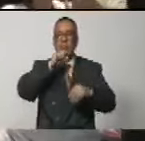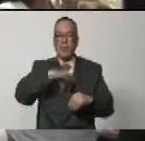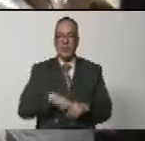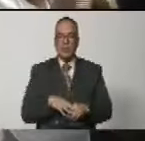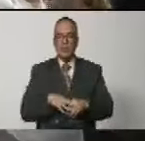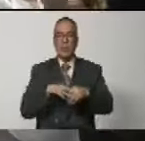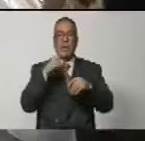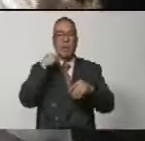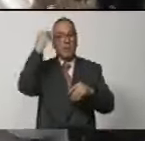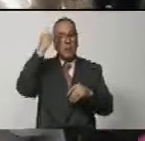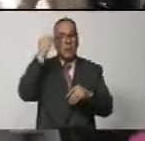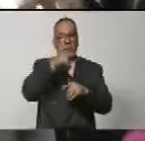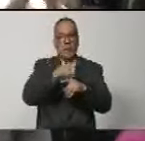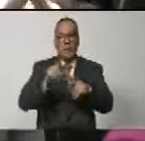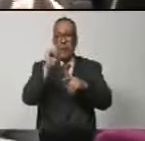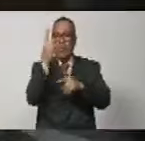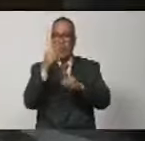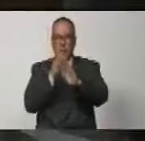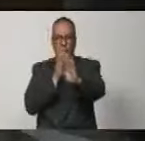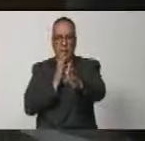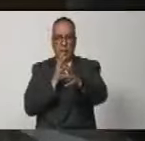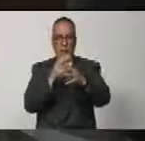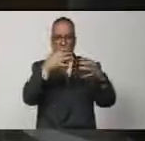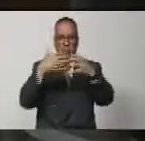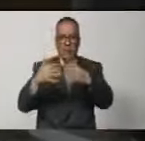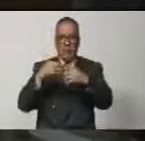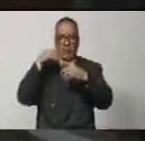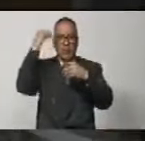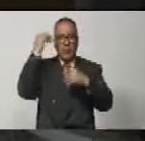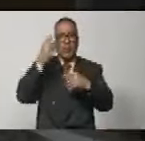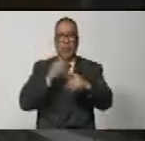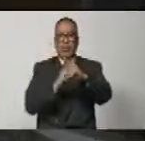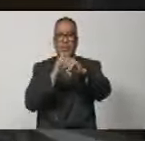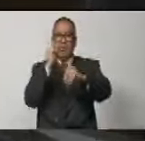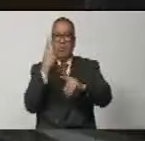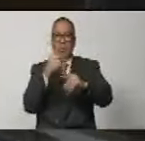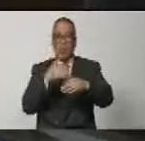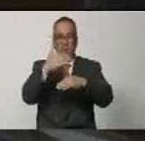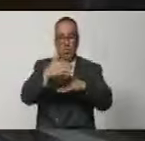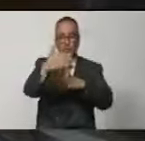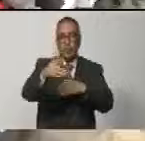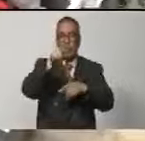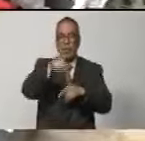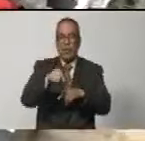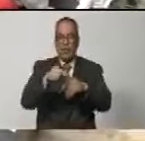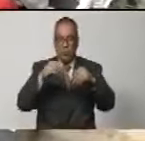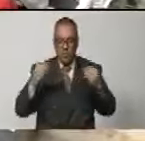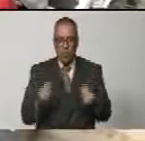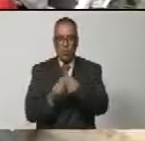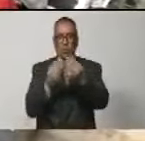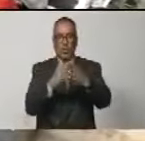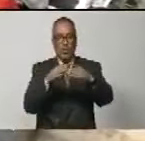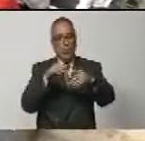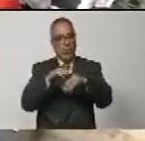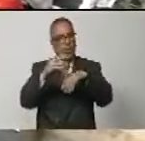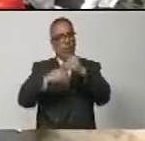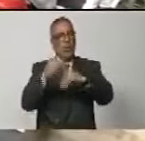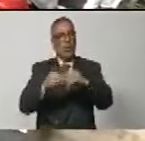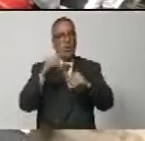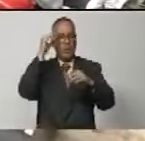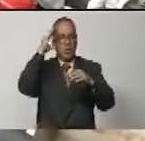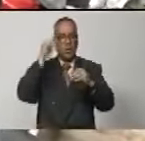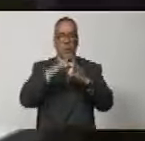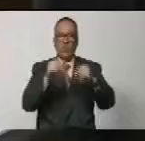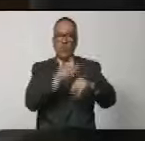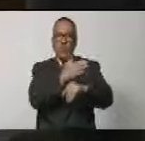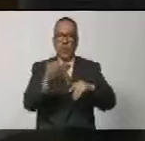historia. Considérenos en su primer línea de batalla, considérenos en su primera vanguardia, porque allí estaremos apostando el todo